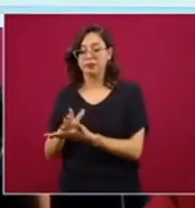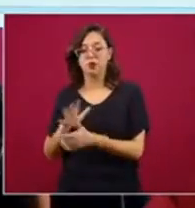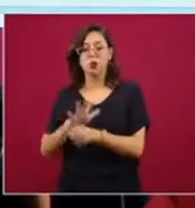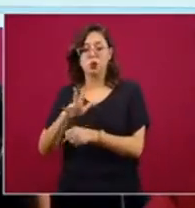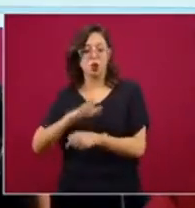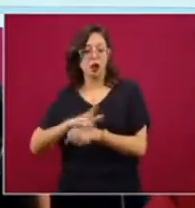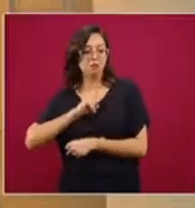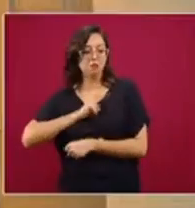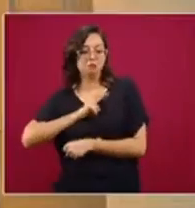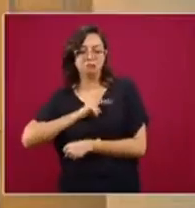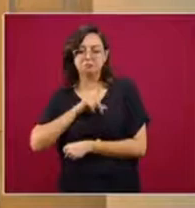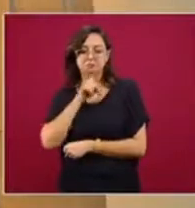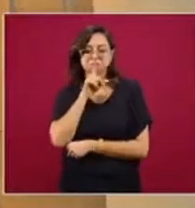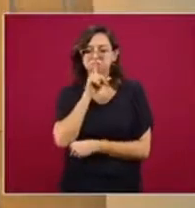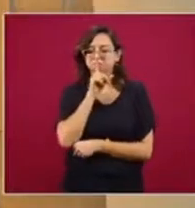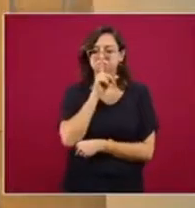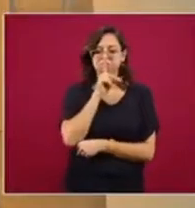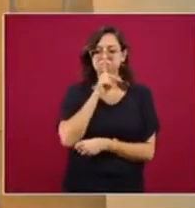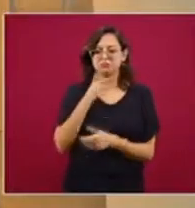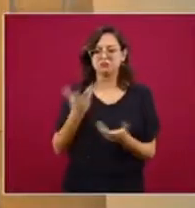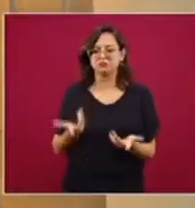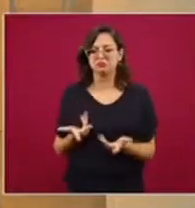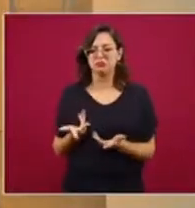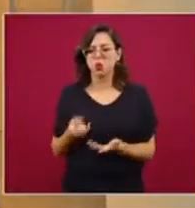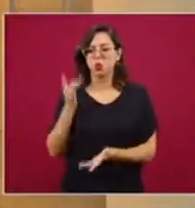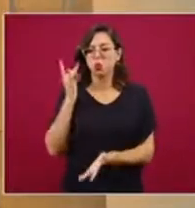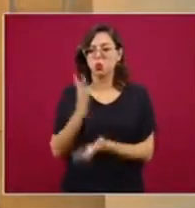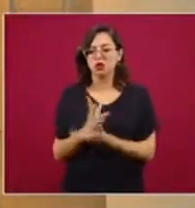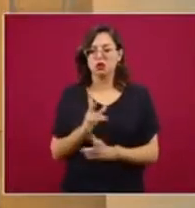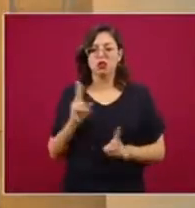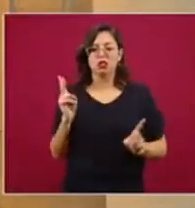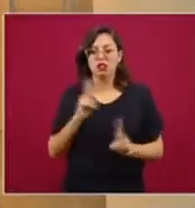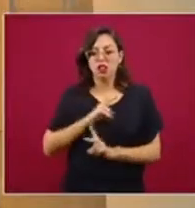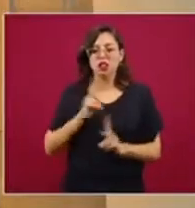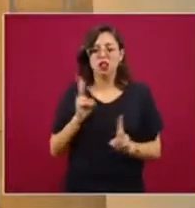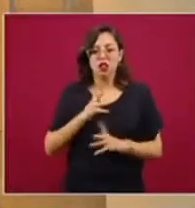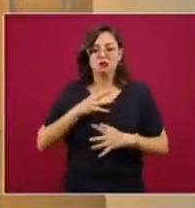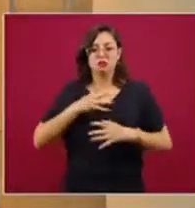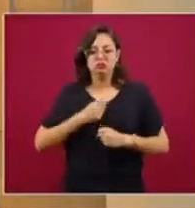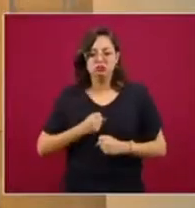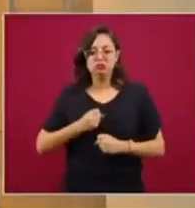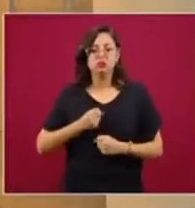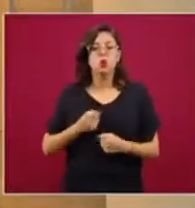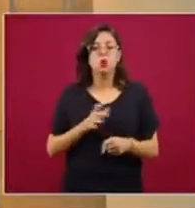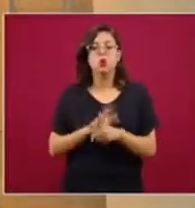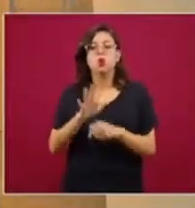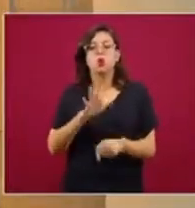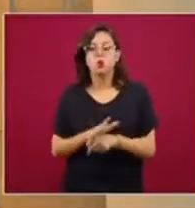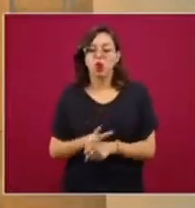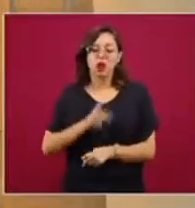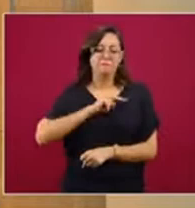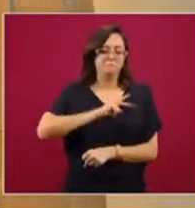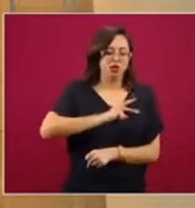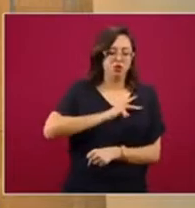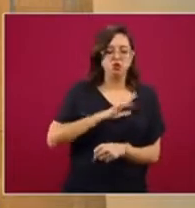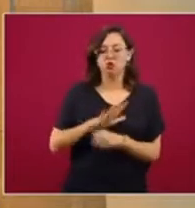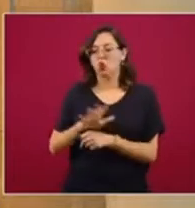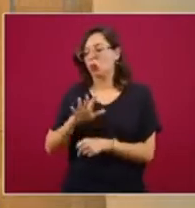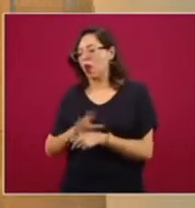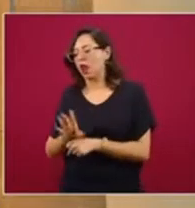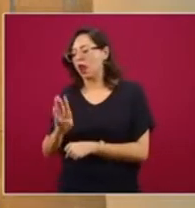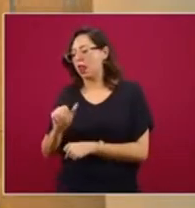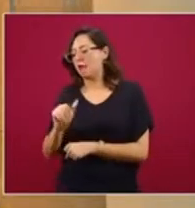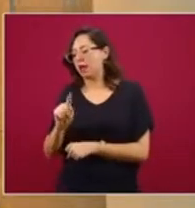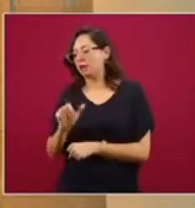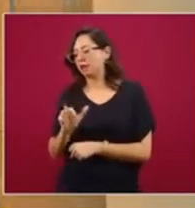causa específica. No se identifica cuál es el microbio, el microorganismo, virus o bacteria que